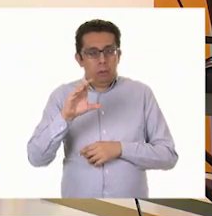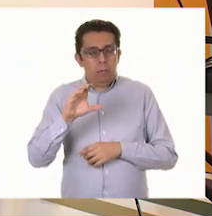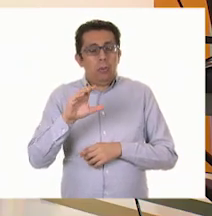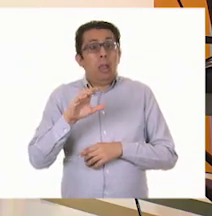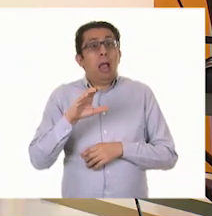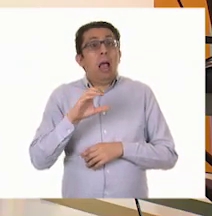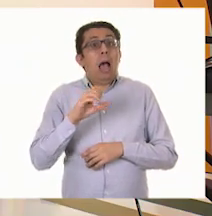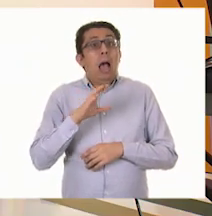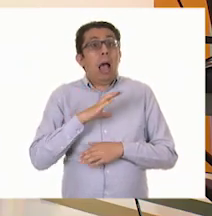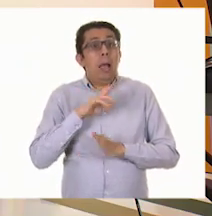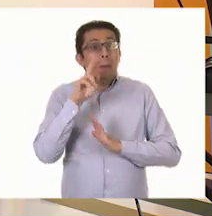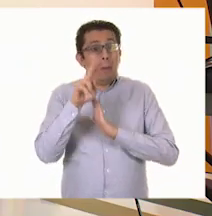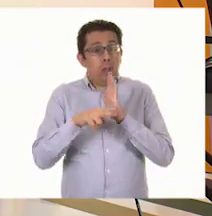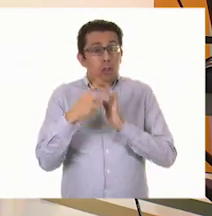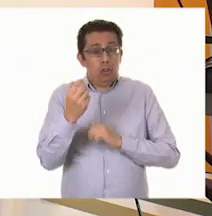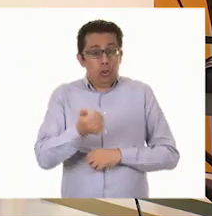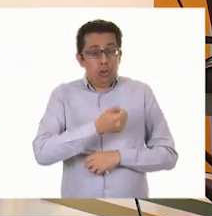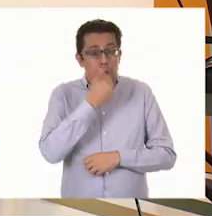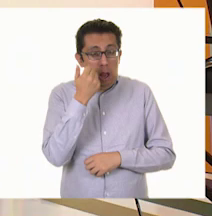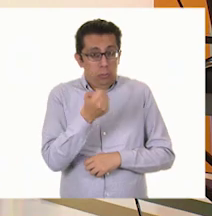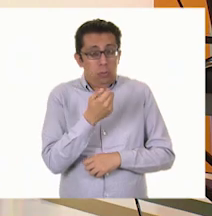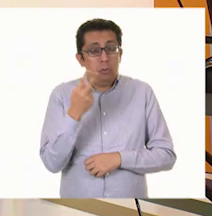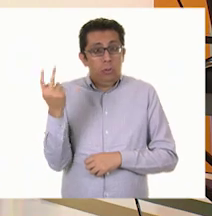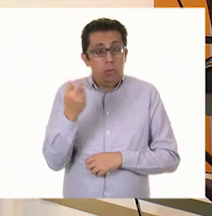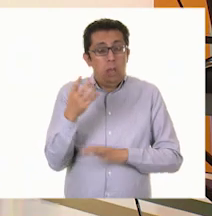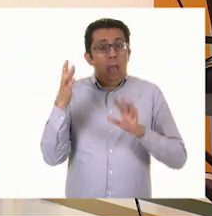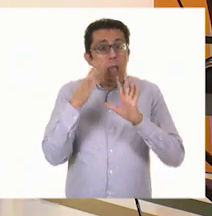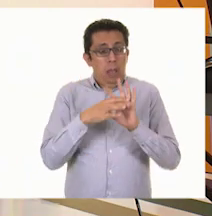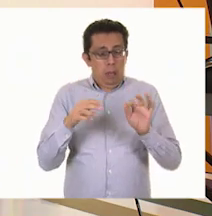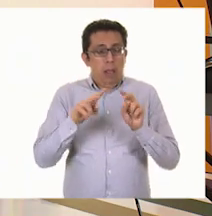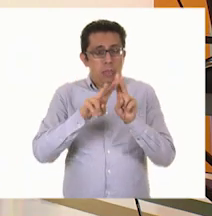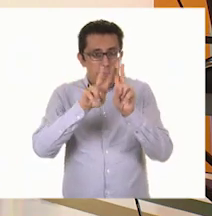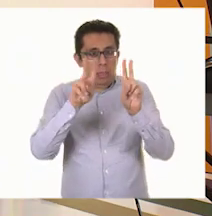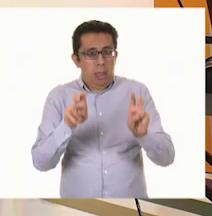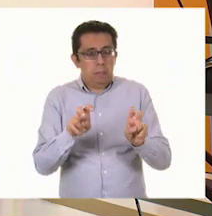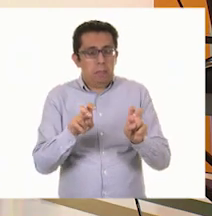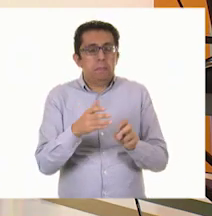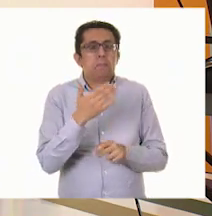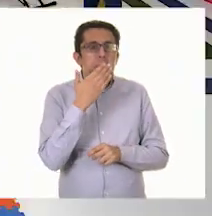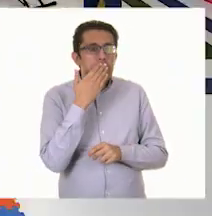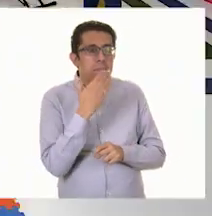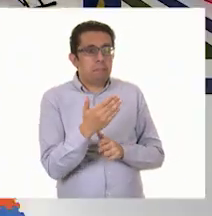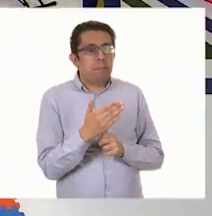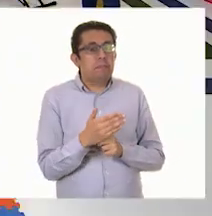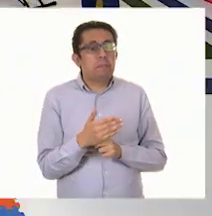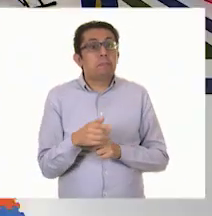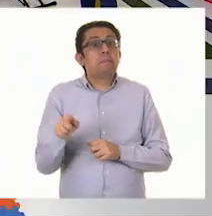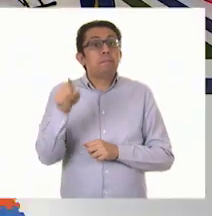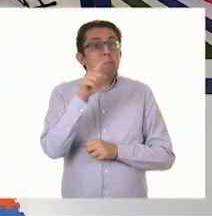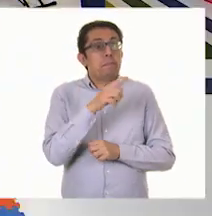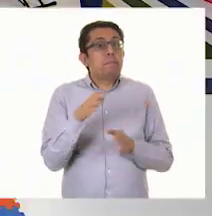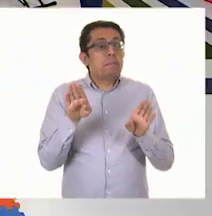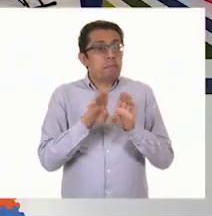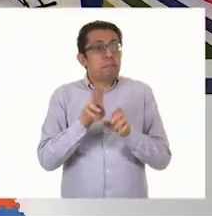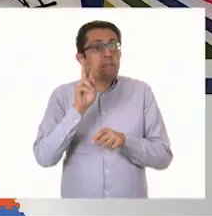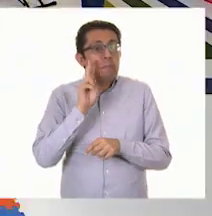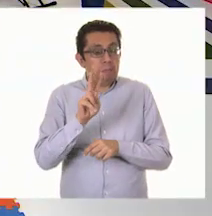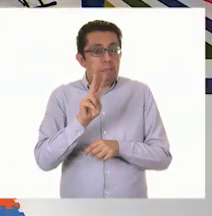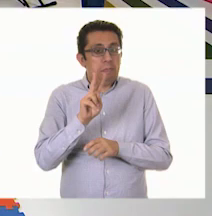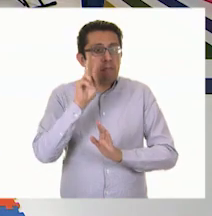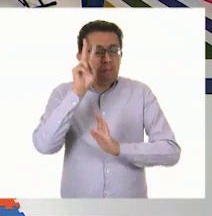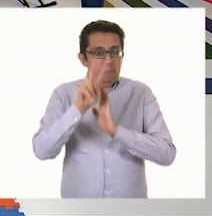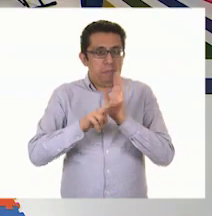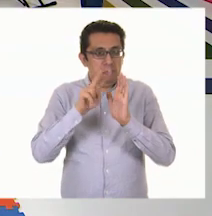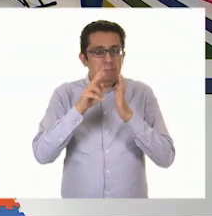alumnos llamados Félix y Novak que nos van a hablar justamente de este tema. Ah, me parece muy bien. ¿Qué les parece a ustedes, niñas y niños, si vamos a ver el